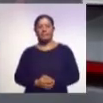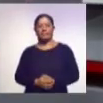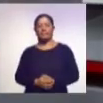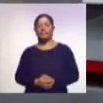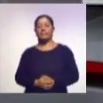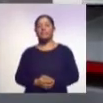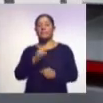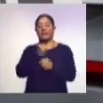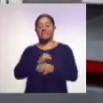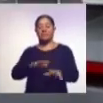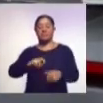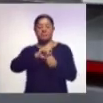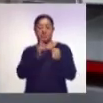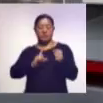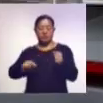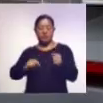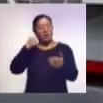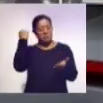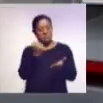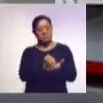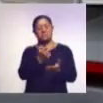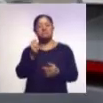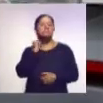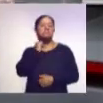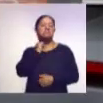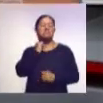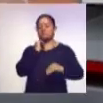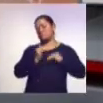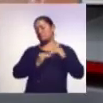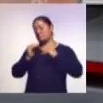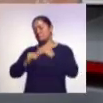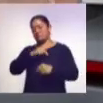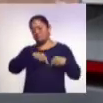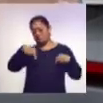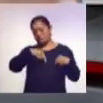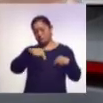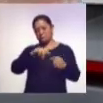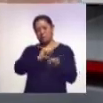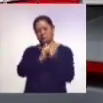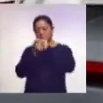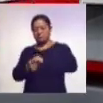En información nacional, ratifica Senado protocolo modificatorio del T-MEC.